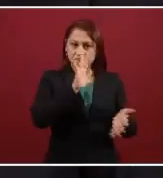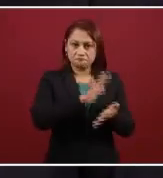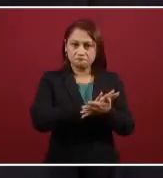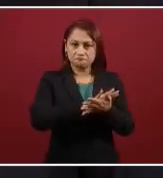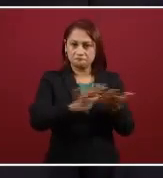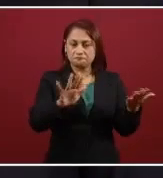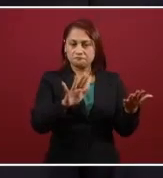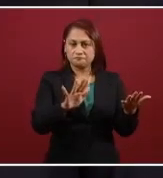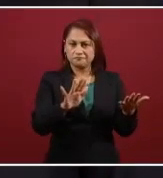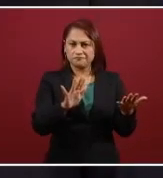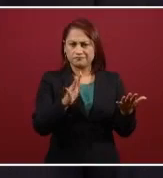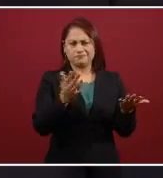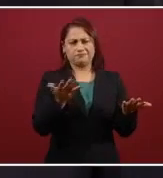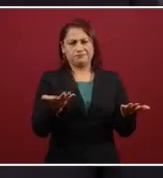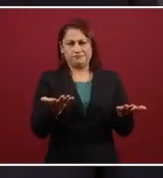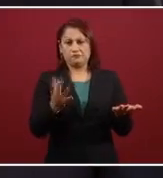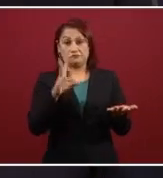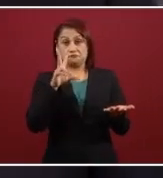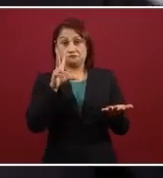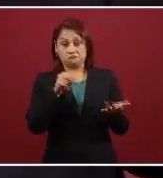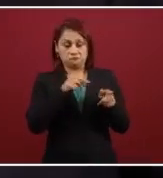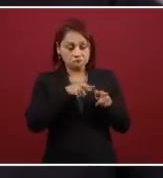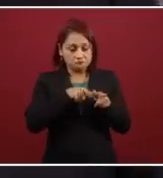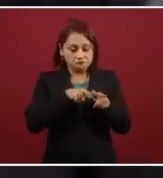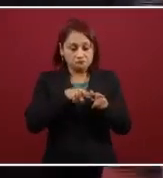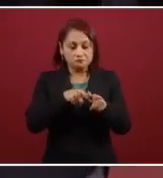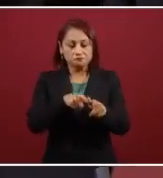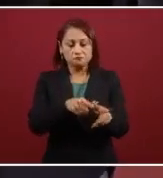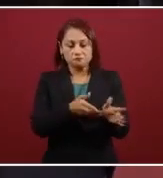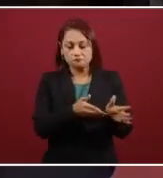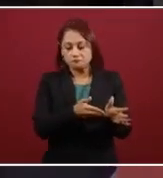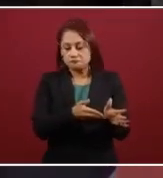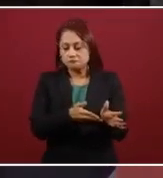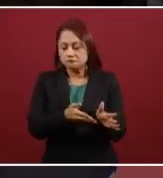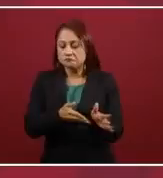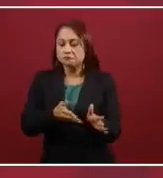mantuvo. Y tan luego llegó Porfirio Díaz,